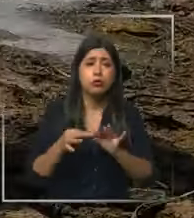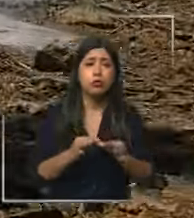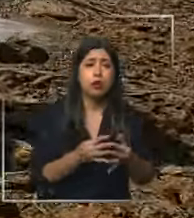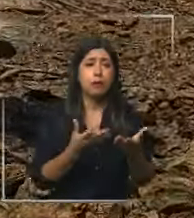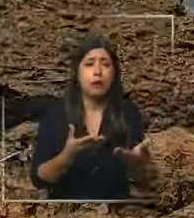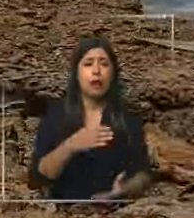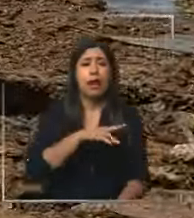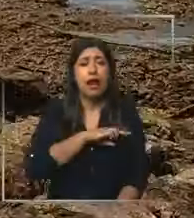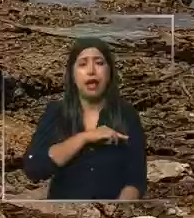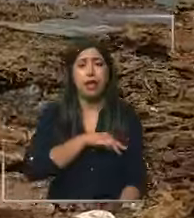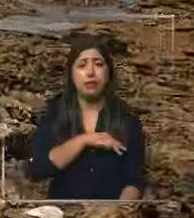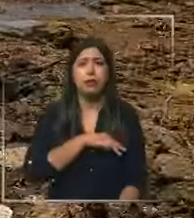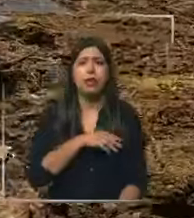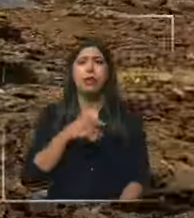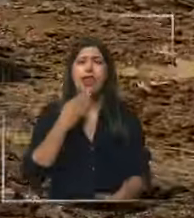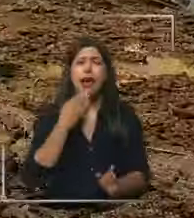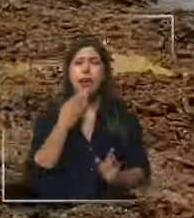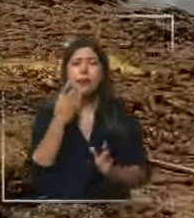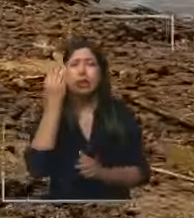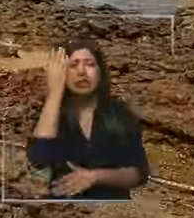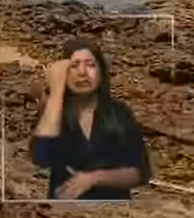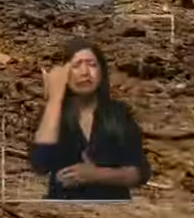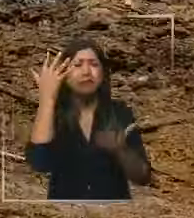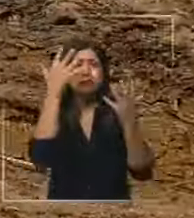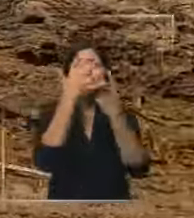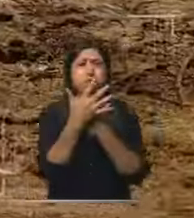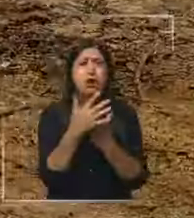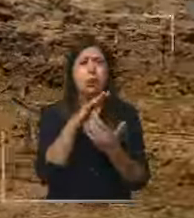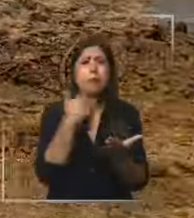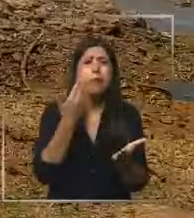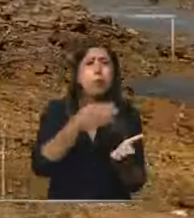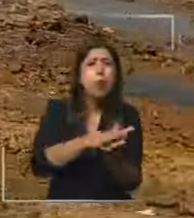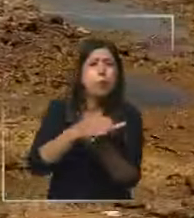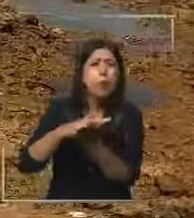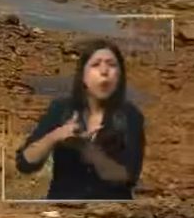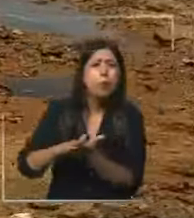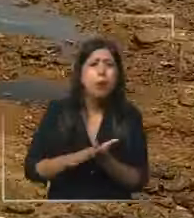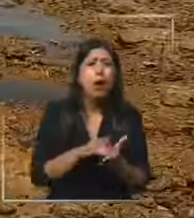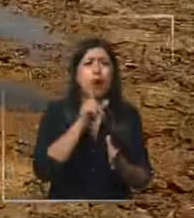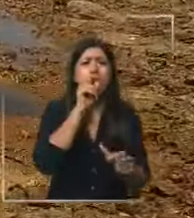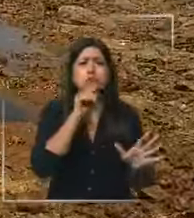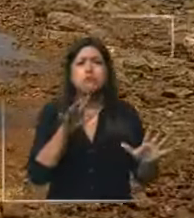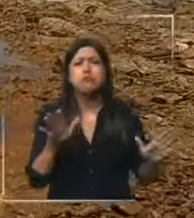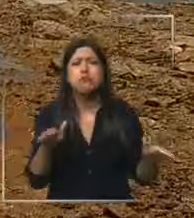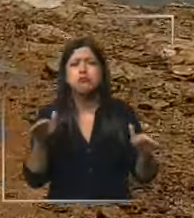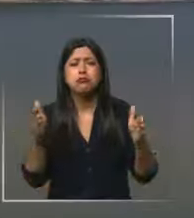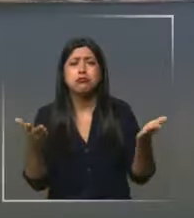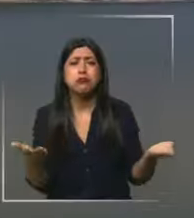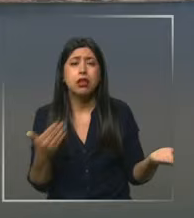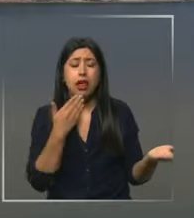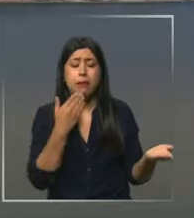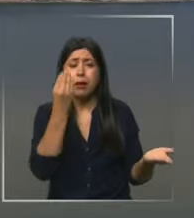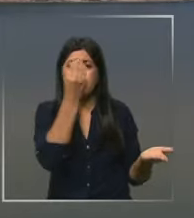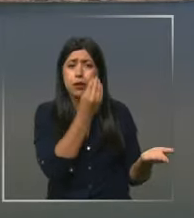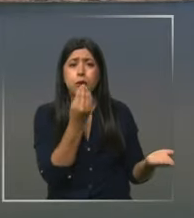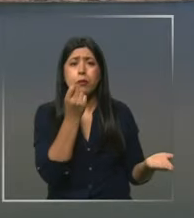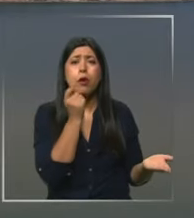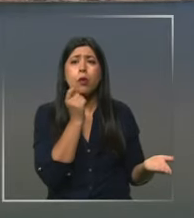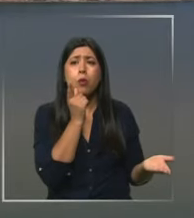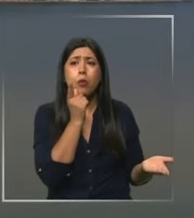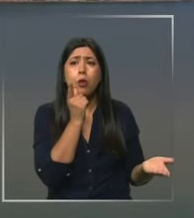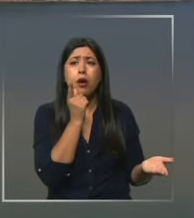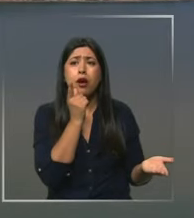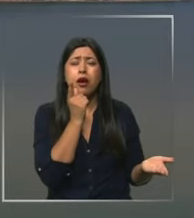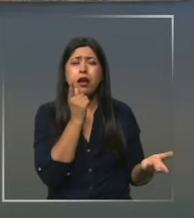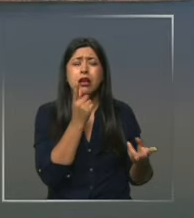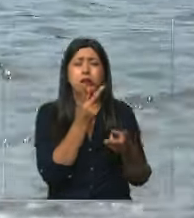metropolitana. Además de la incertidumbre que ha provocado la muerte de cientos de aves, algo que también preocupa es la exposición